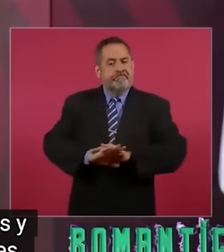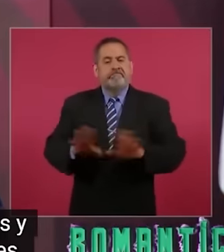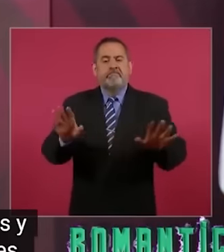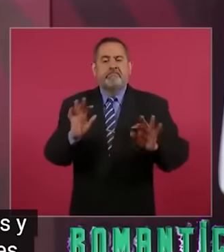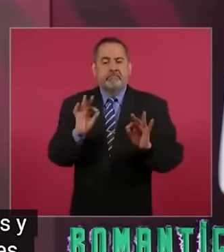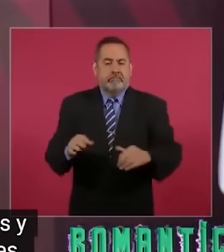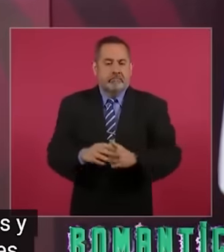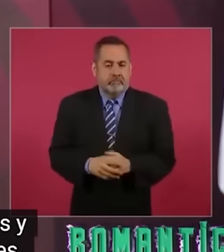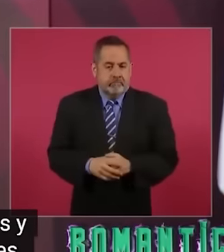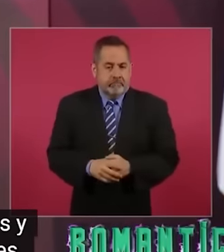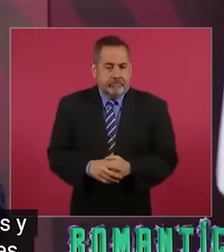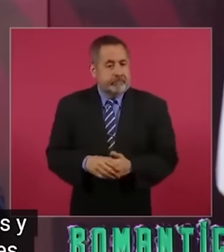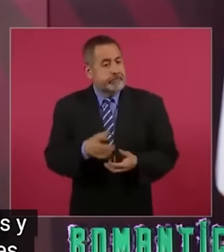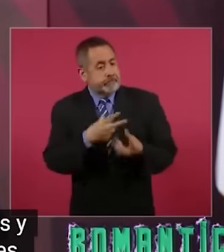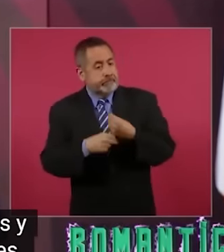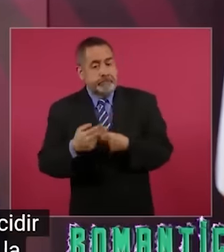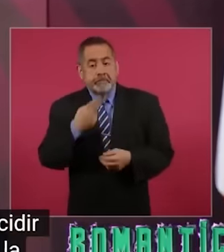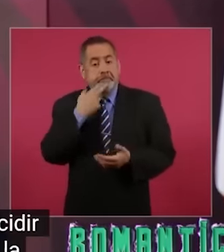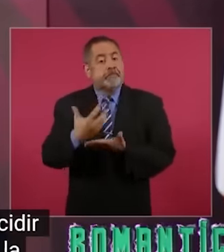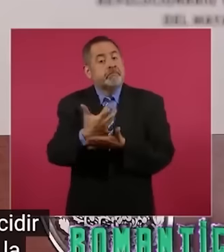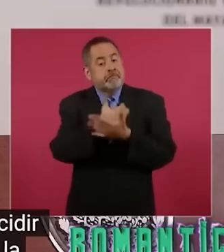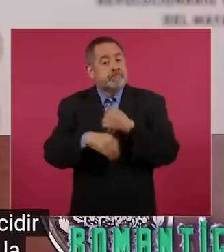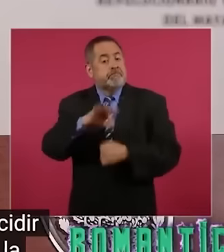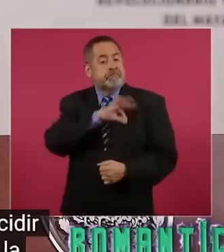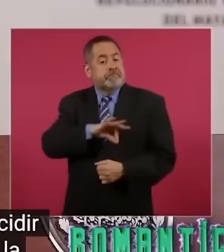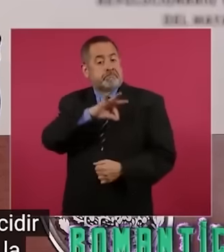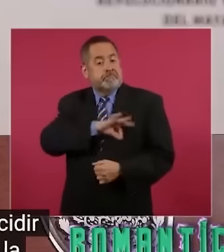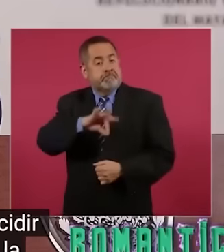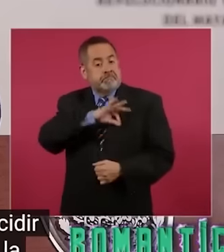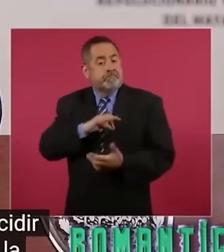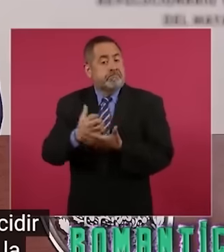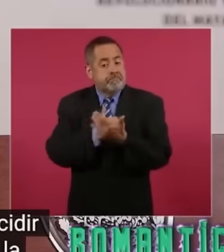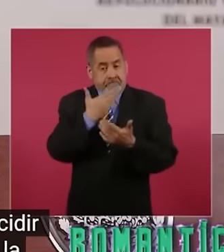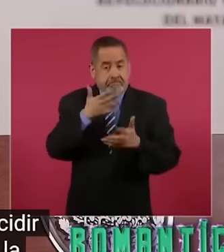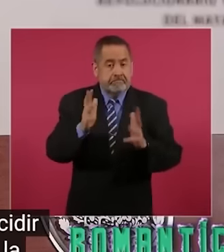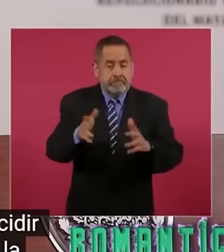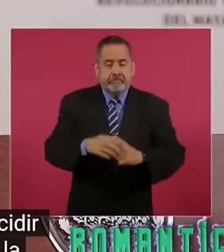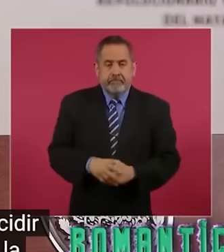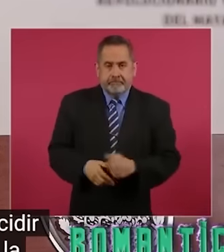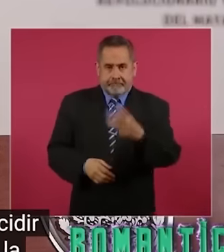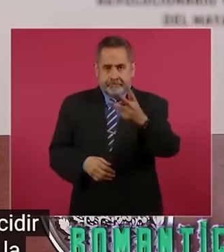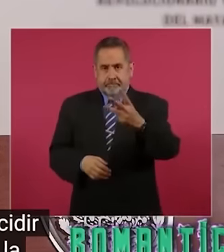Al año ya se había pagado. Tenemos utilidades. Wow. Entonces son las tres opciones.